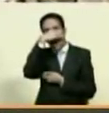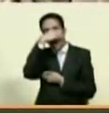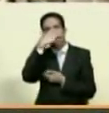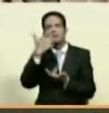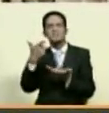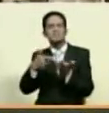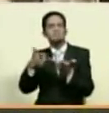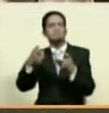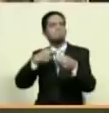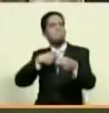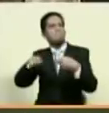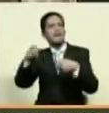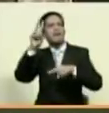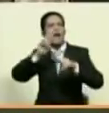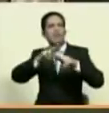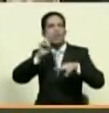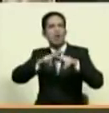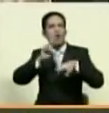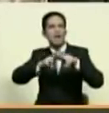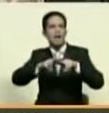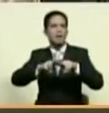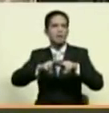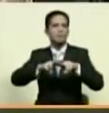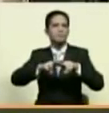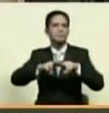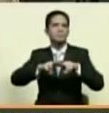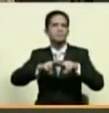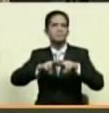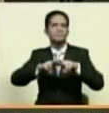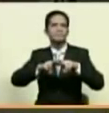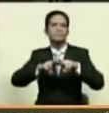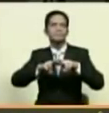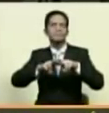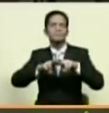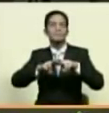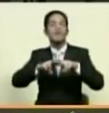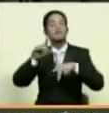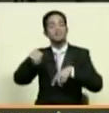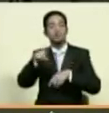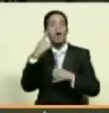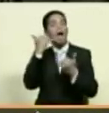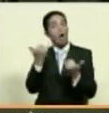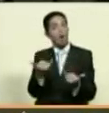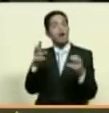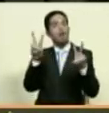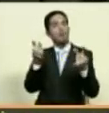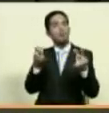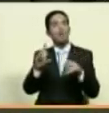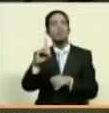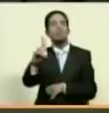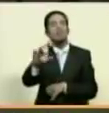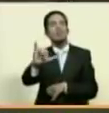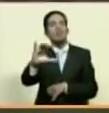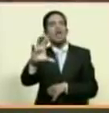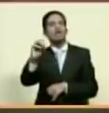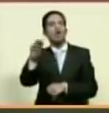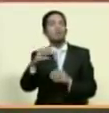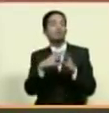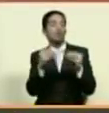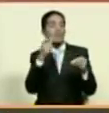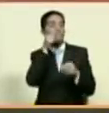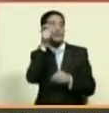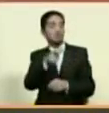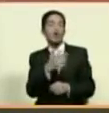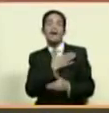delincuenciales del mercado especulativo, sino que ahora con el nuevo DICOM, toda empresa que quiera